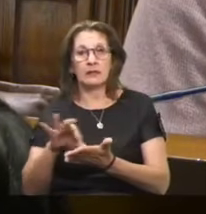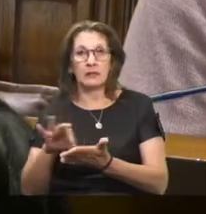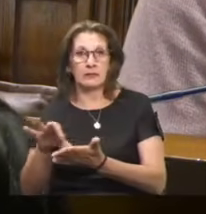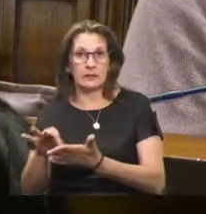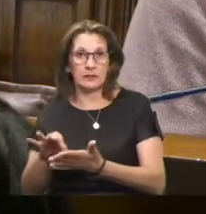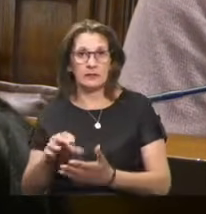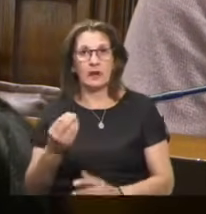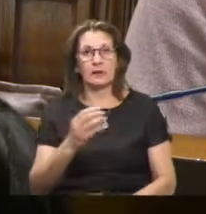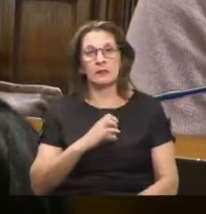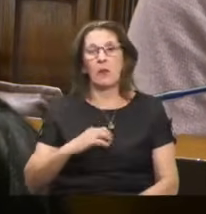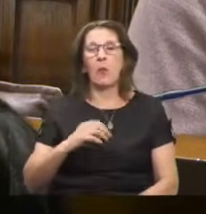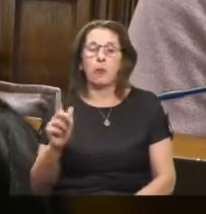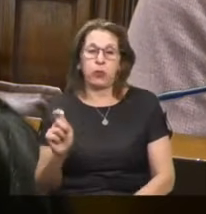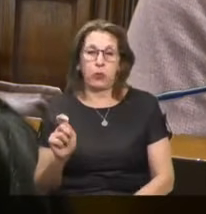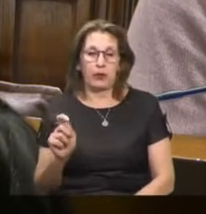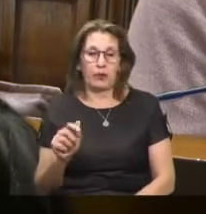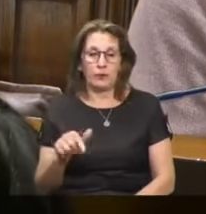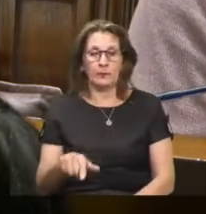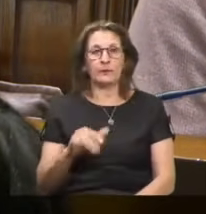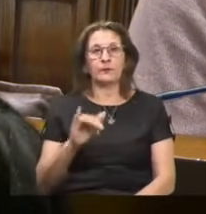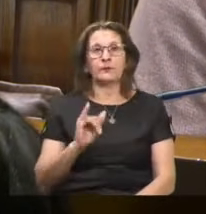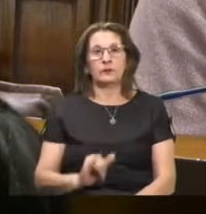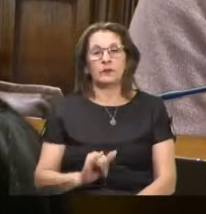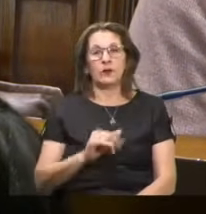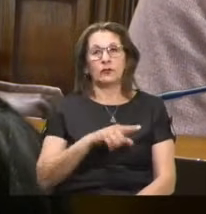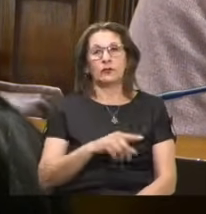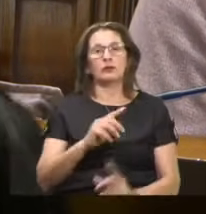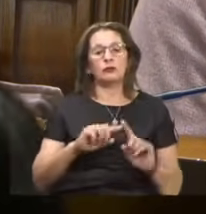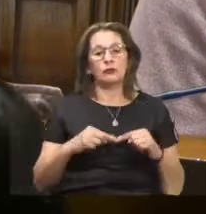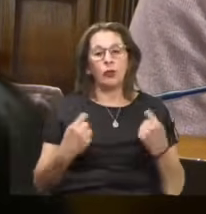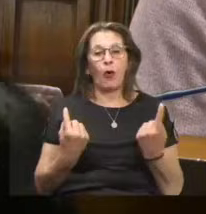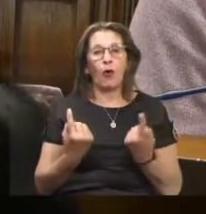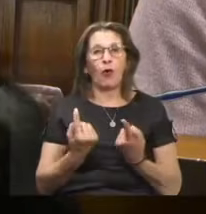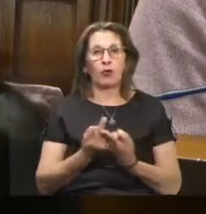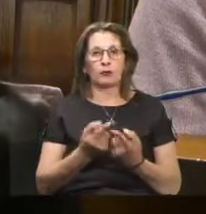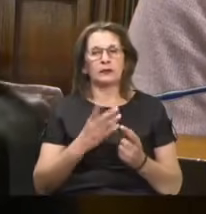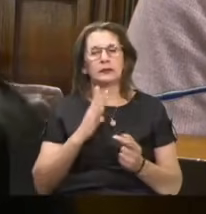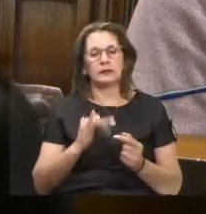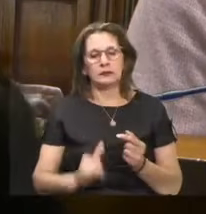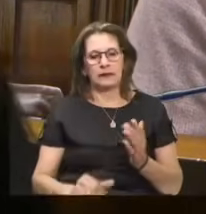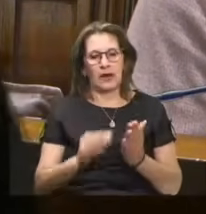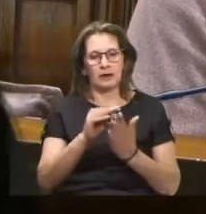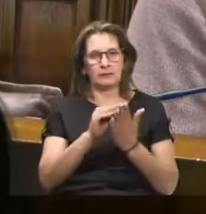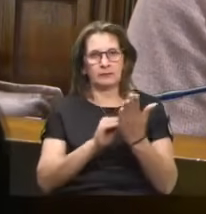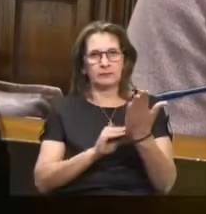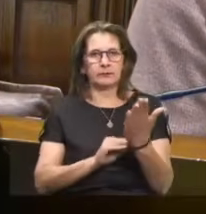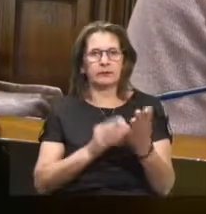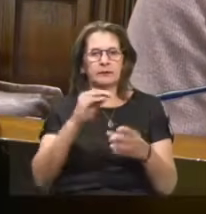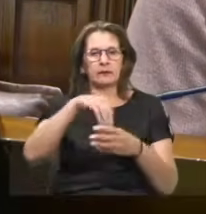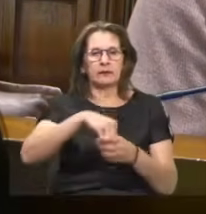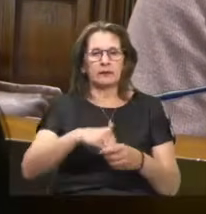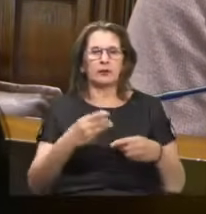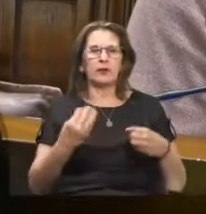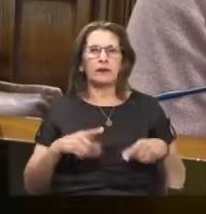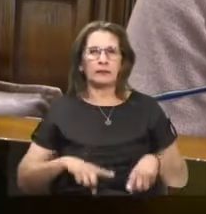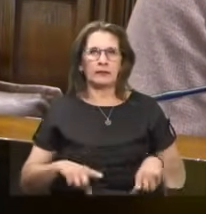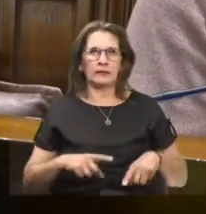Estado pública. Todas se encuentran bajo la rectoría del Ministerio de Salud